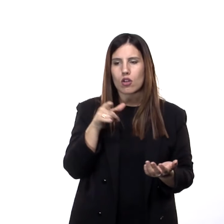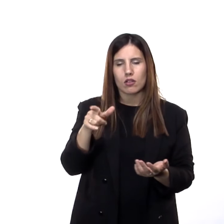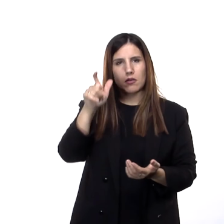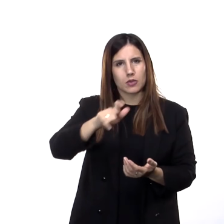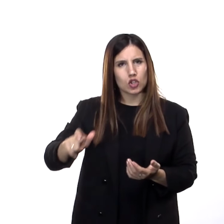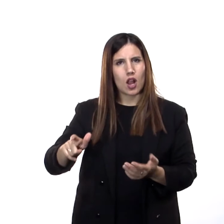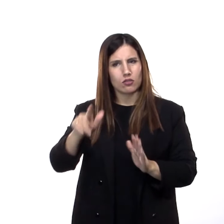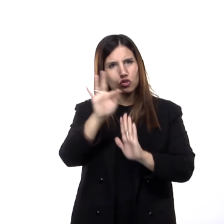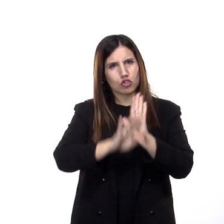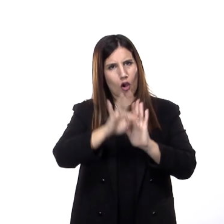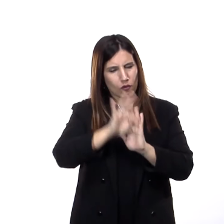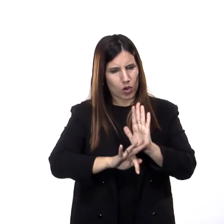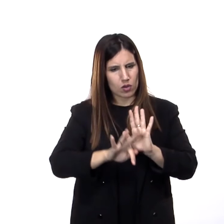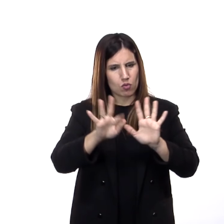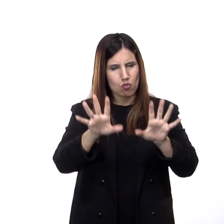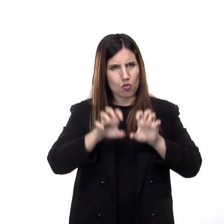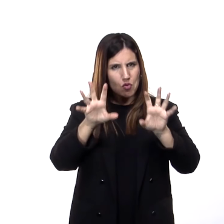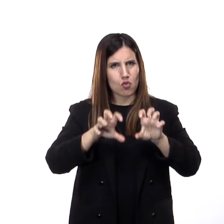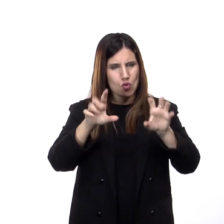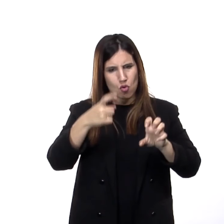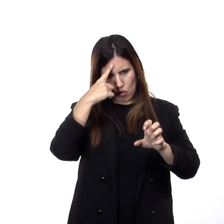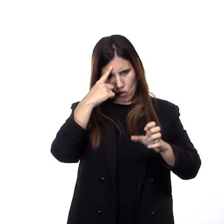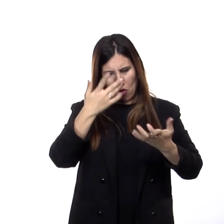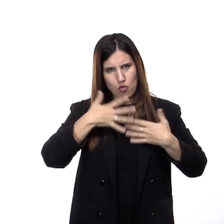digamos a día de hoy se usan parada